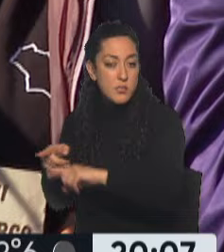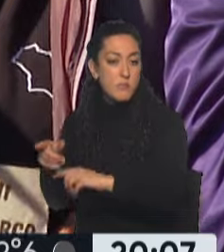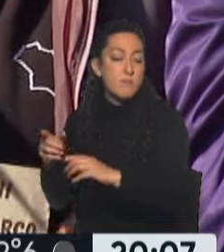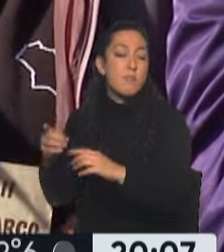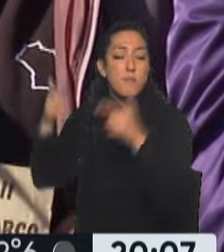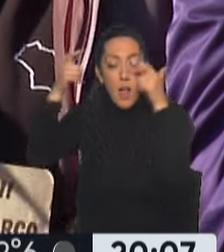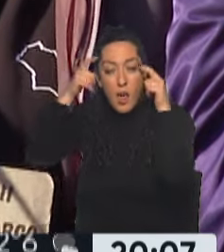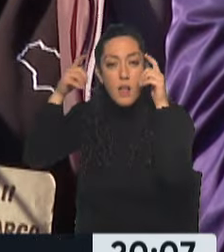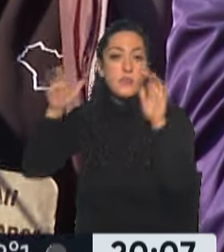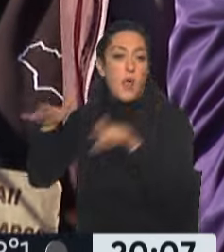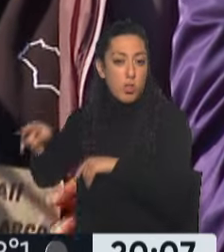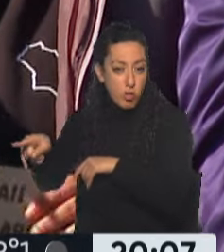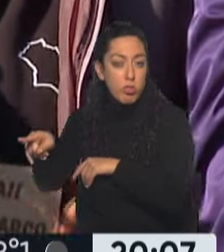patrono